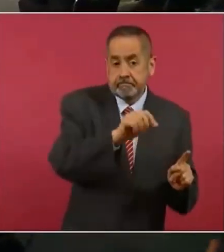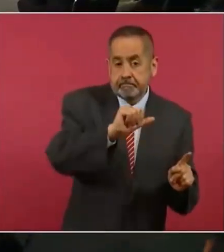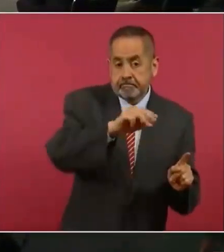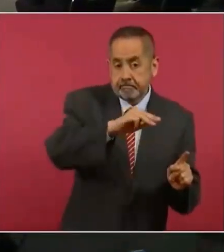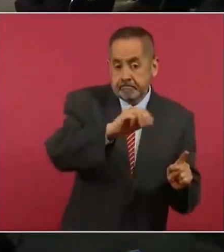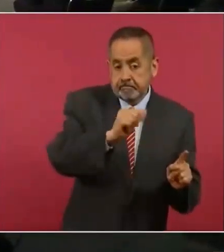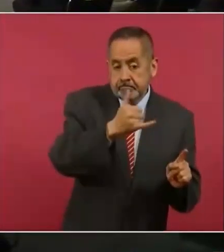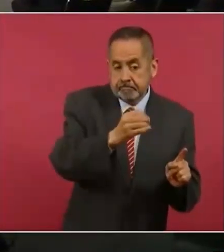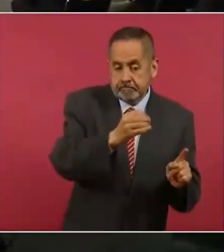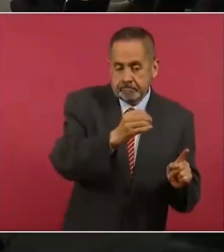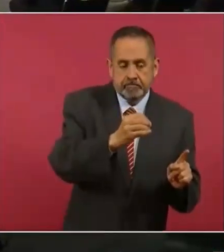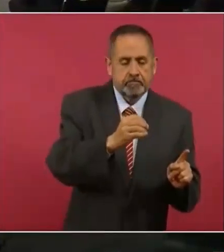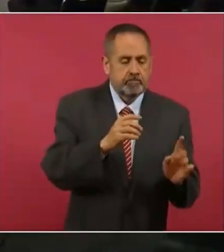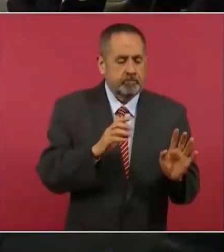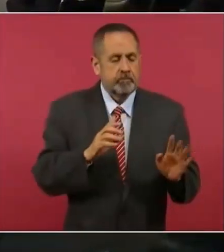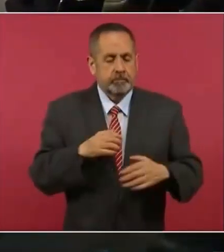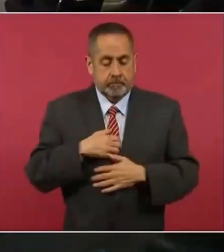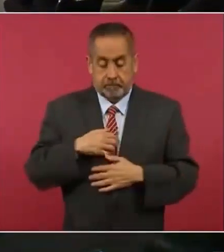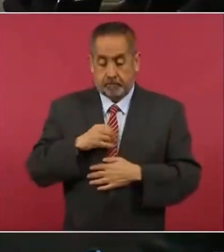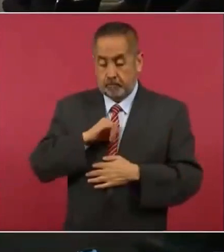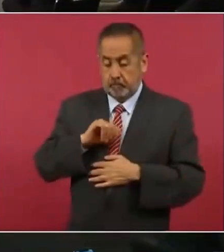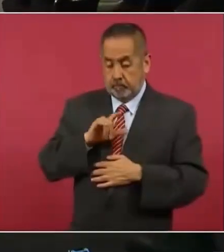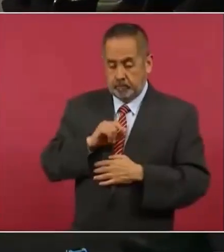Todas las cosas que me platica,